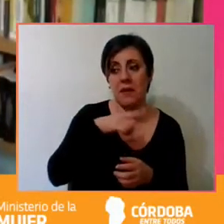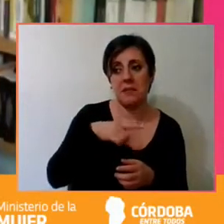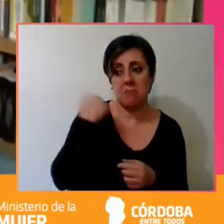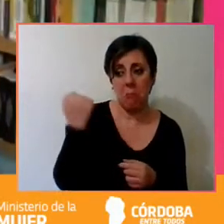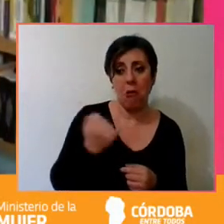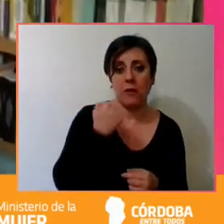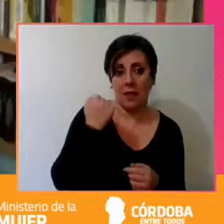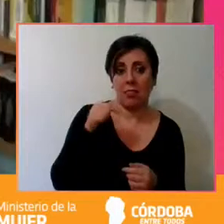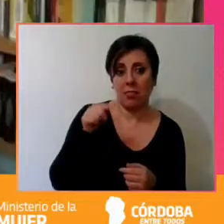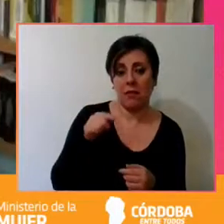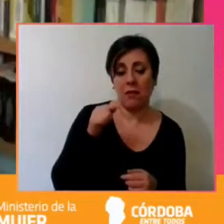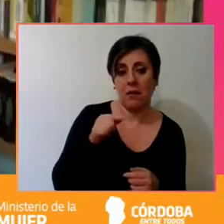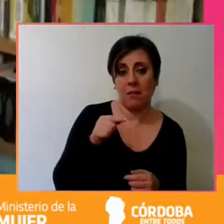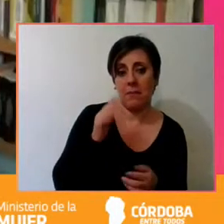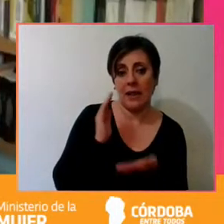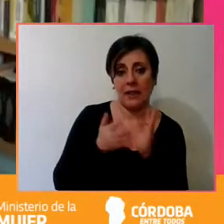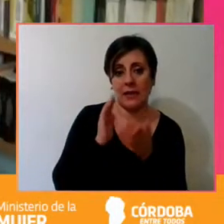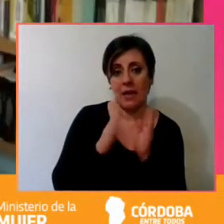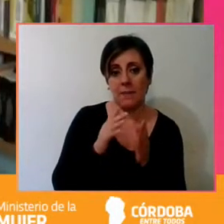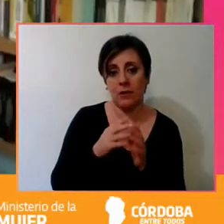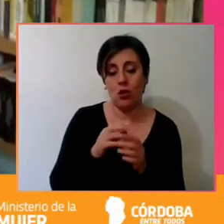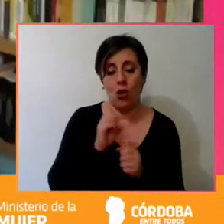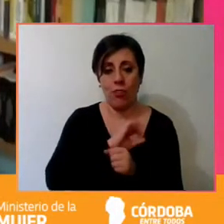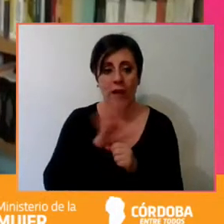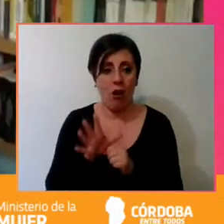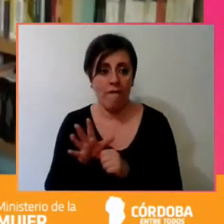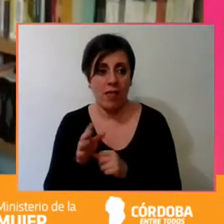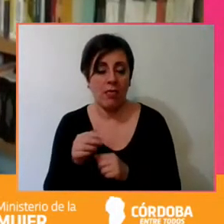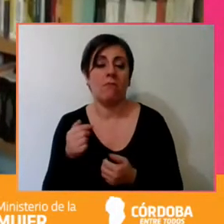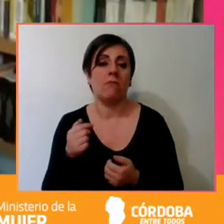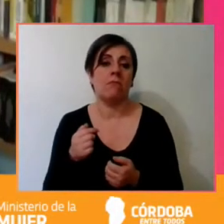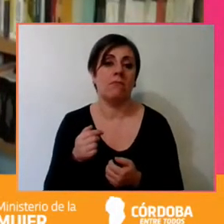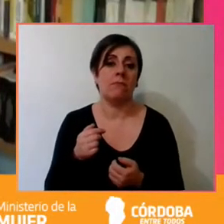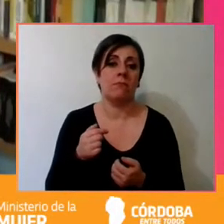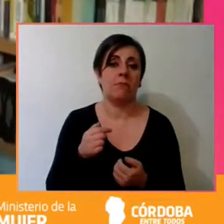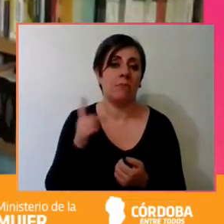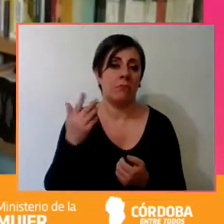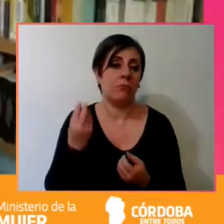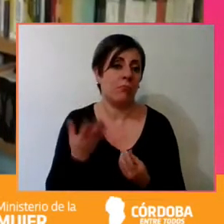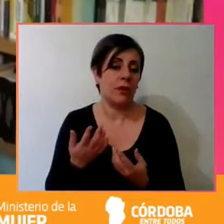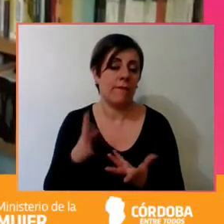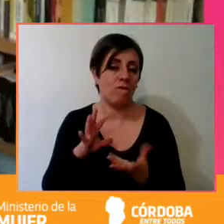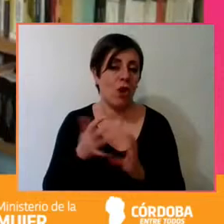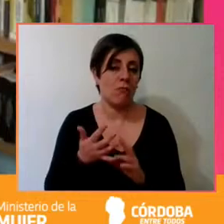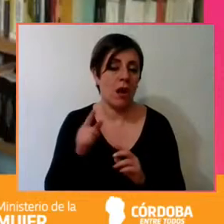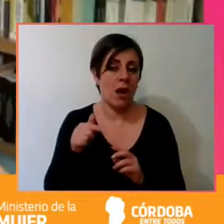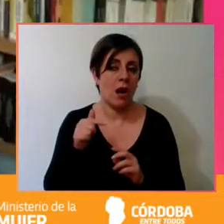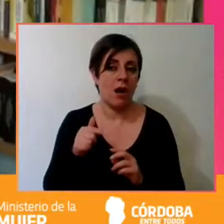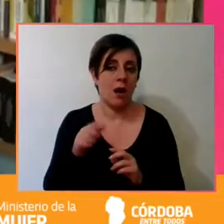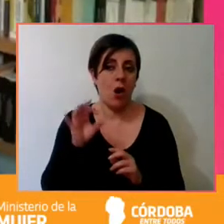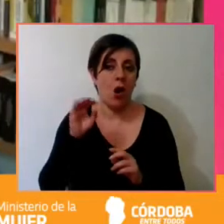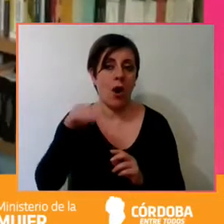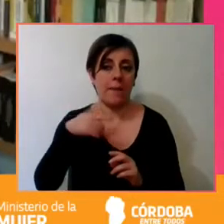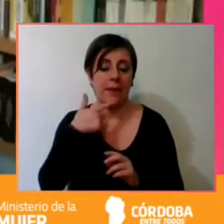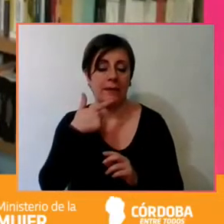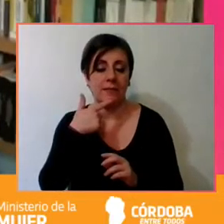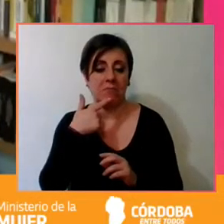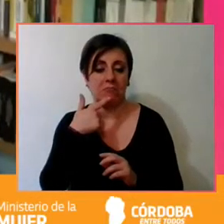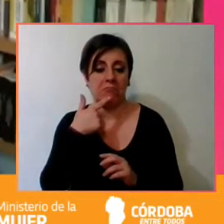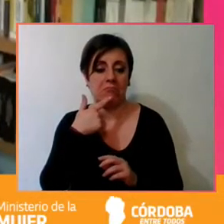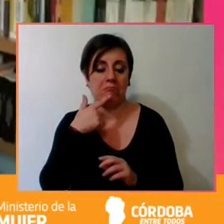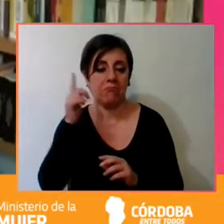importante para el tratamiento del COVID, porque ahora esta forma en donde la OMS ha planteado